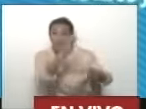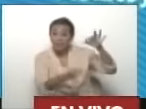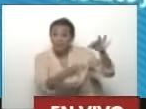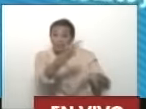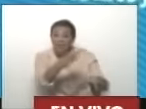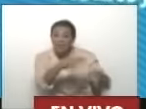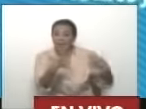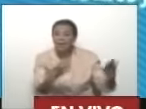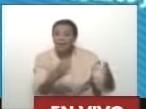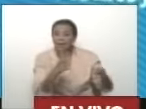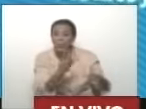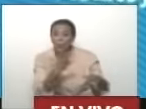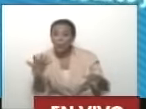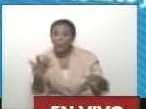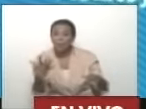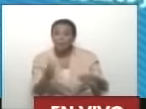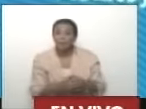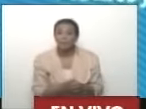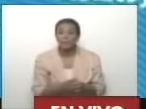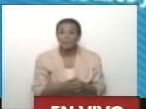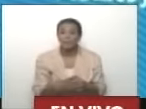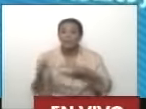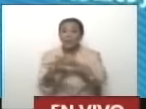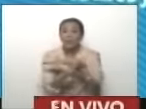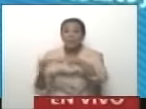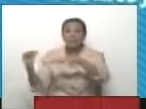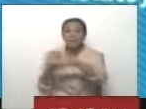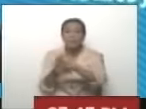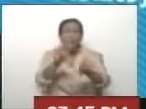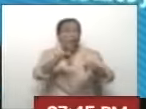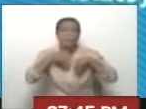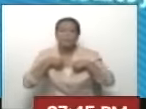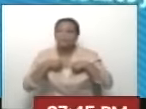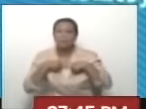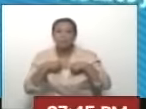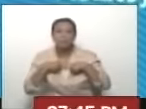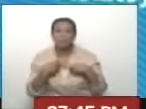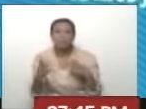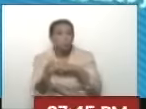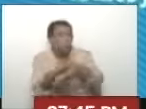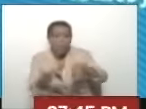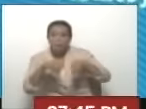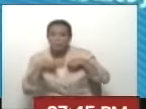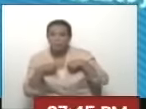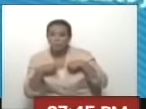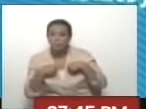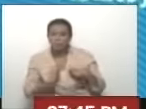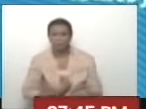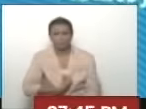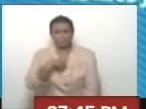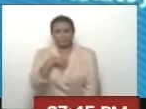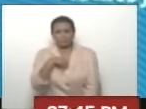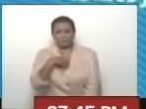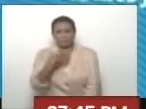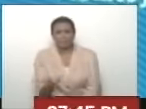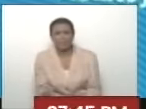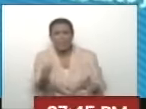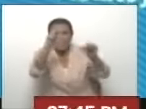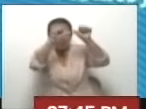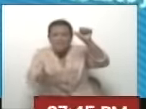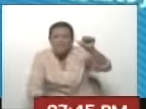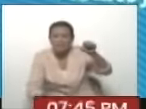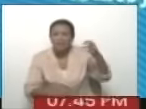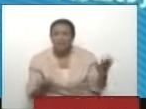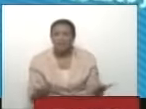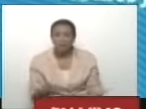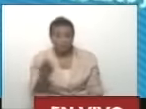de Justicia? La República Cooperativa de Guyana. No la reconoce también. ¿Ah? Que